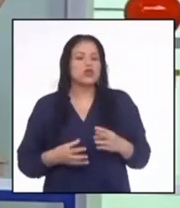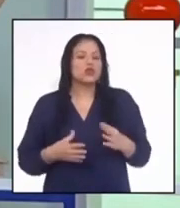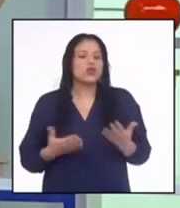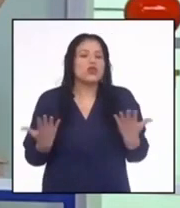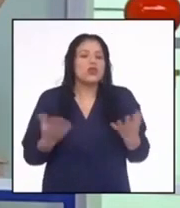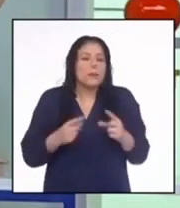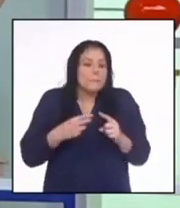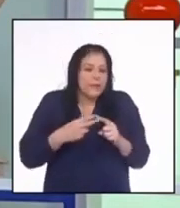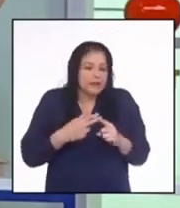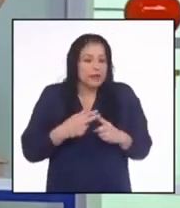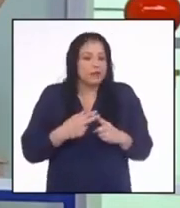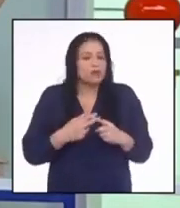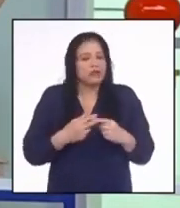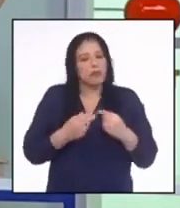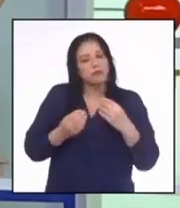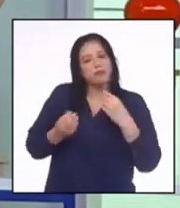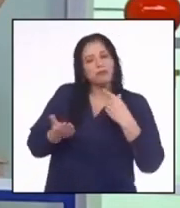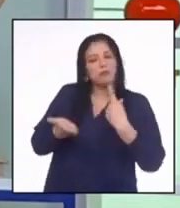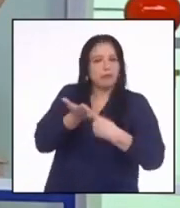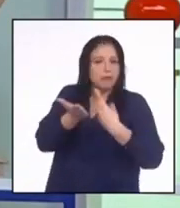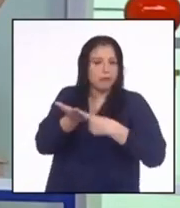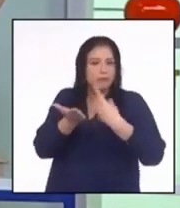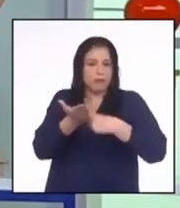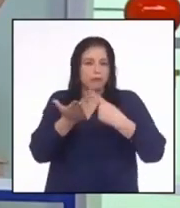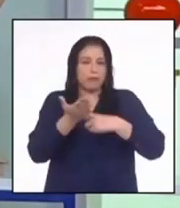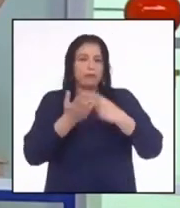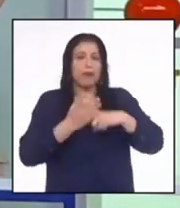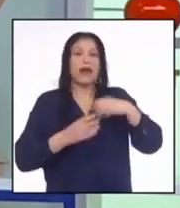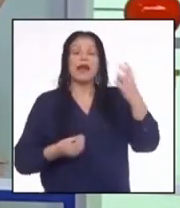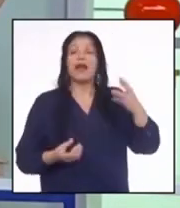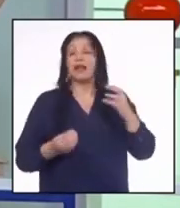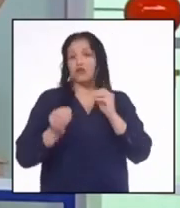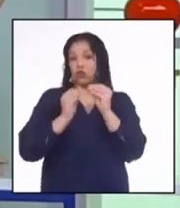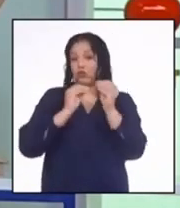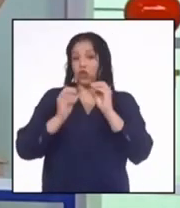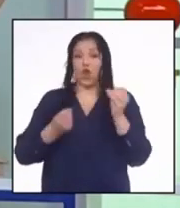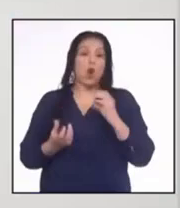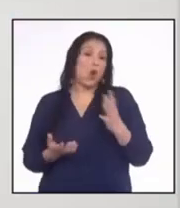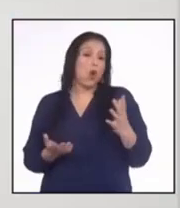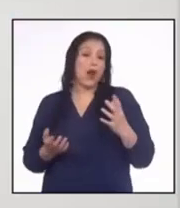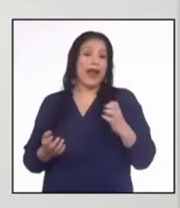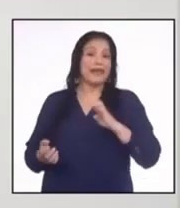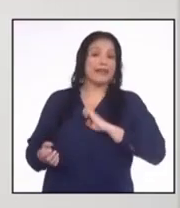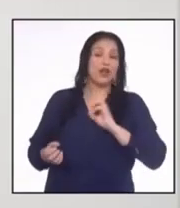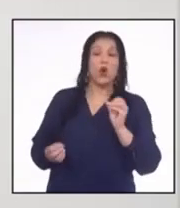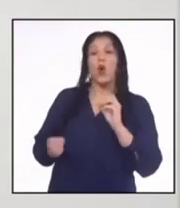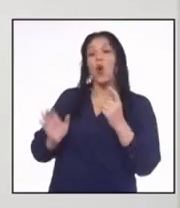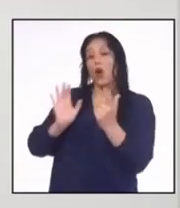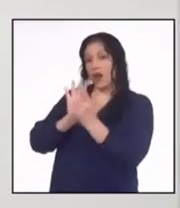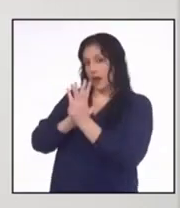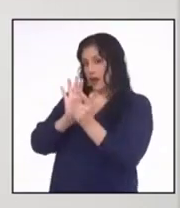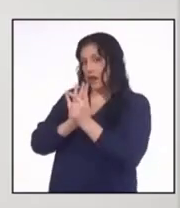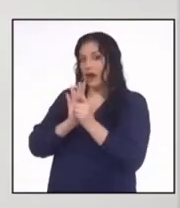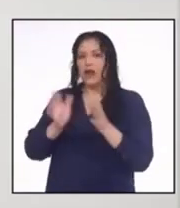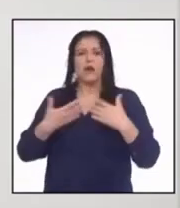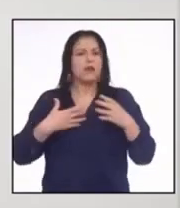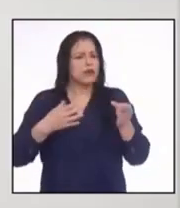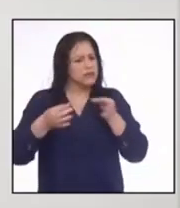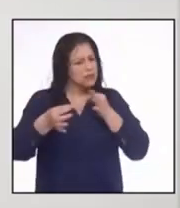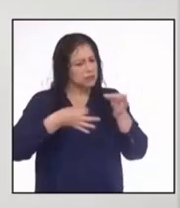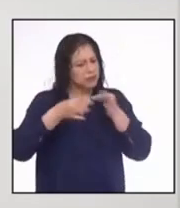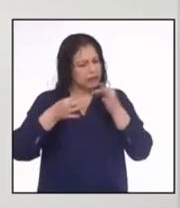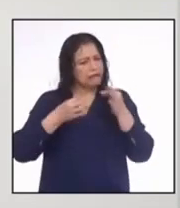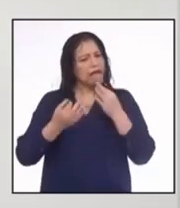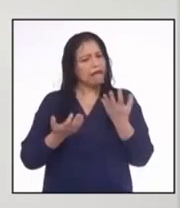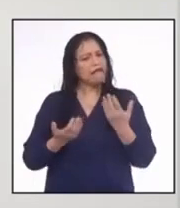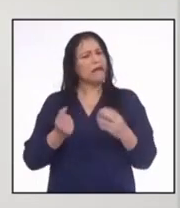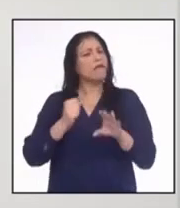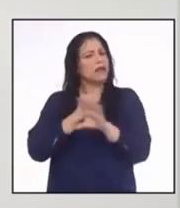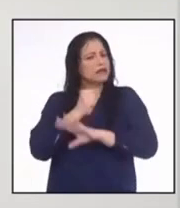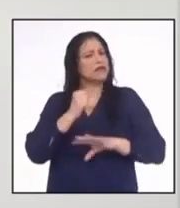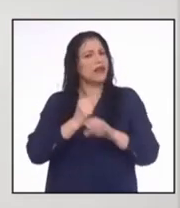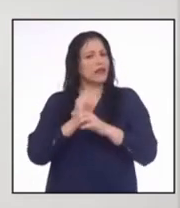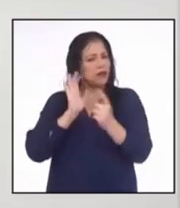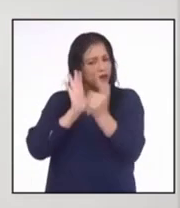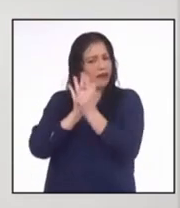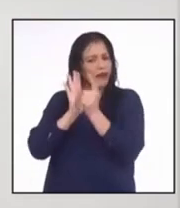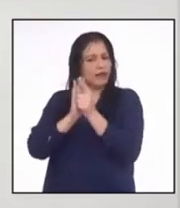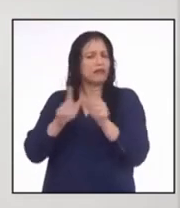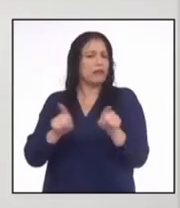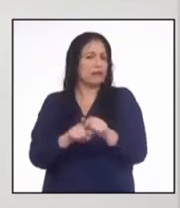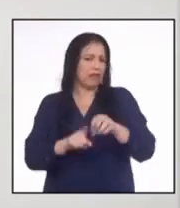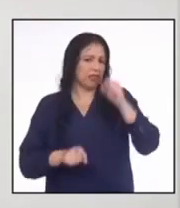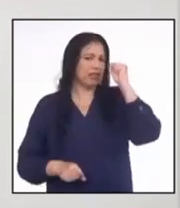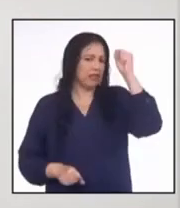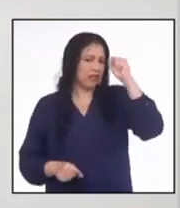nuestras posiciones, si desde un lado ético o un lado legal, por ejemplo. Puede argumentarse desde el lado legal, de derecho y